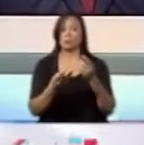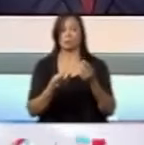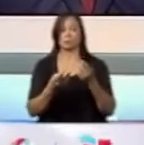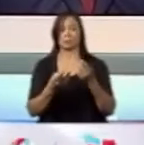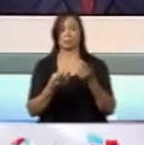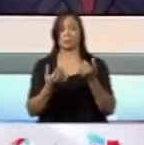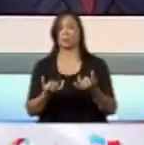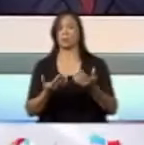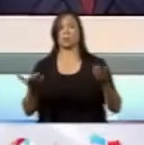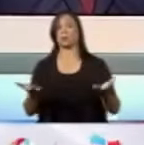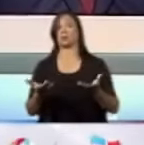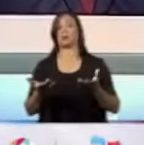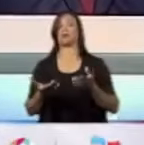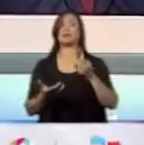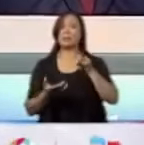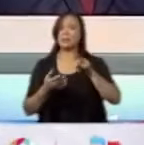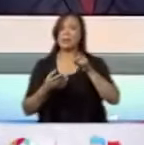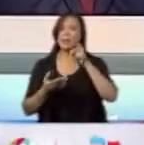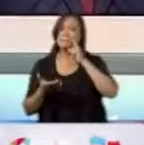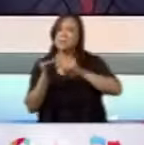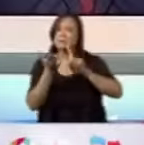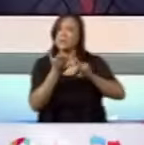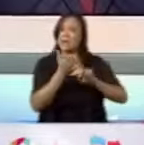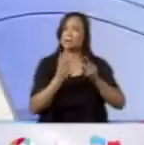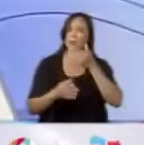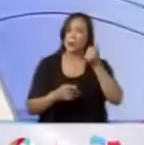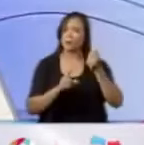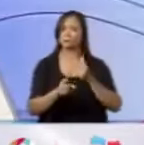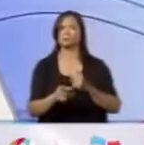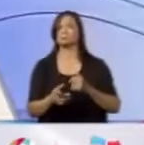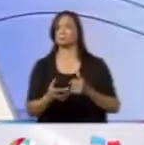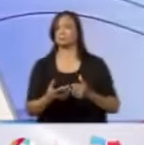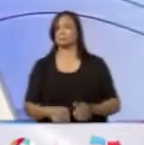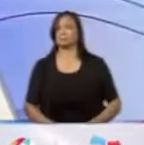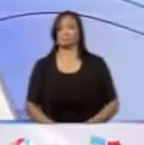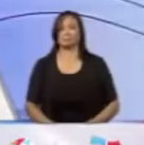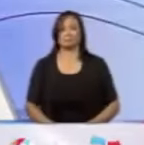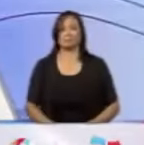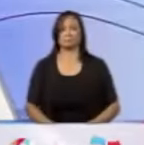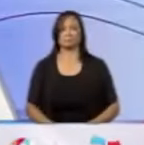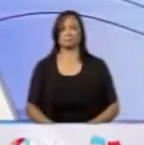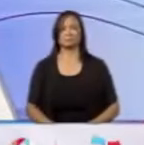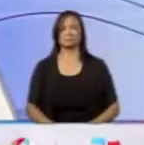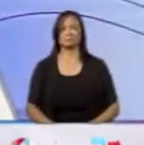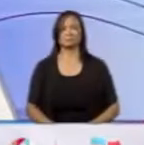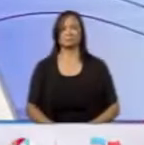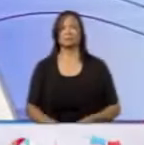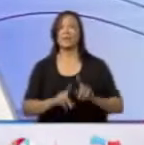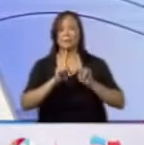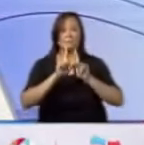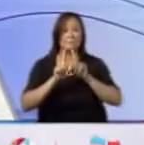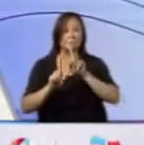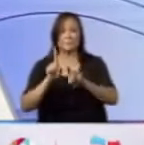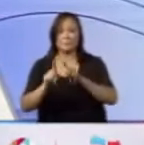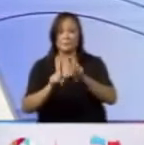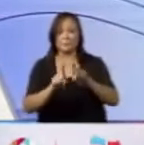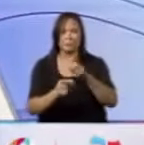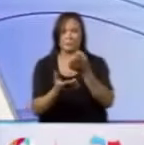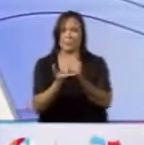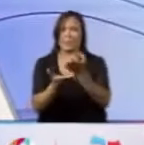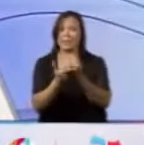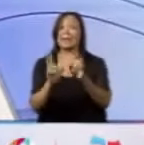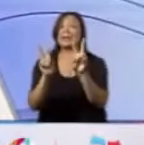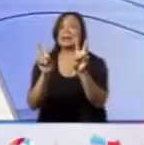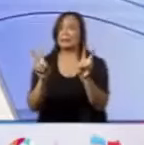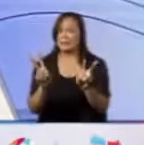y no en este escenario. Vamos entonces a la pregunta, y es precisamente en materia